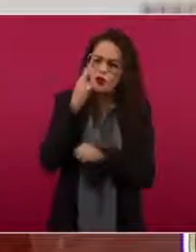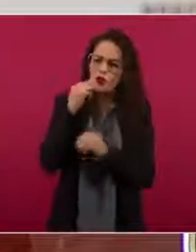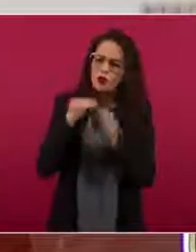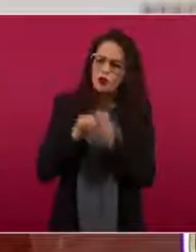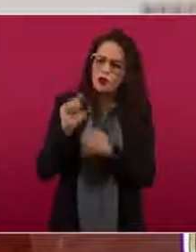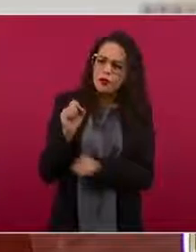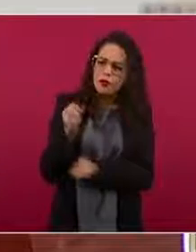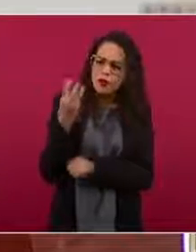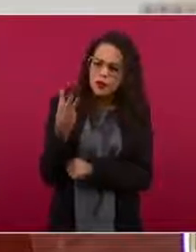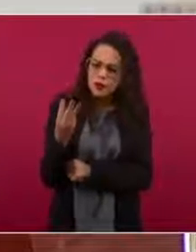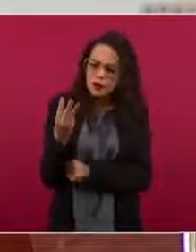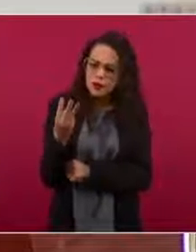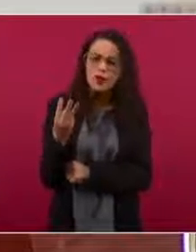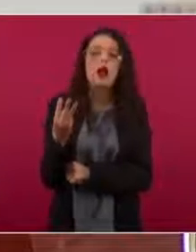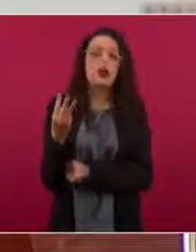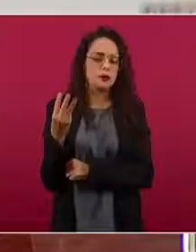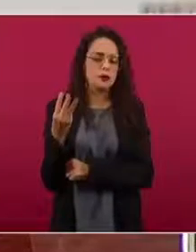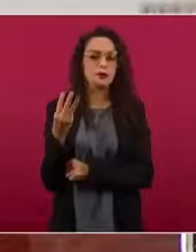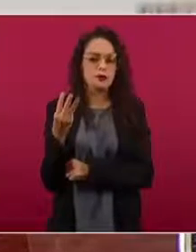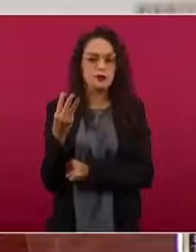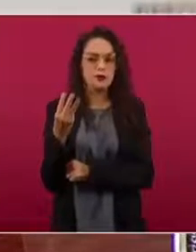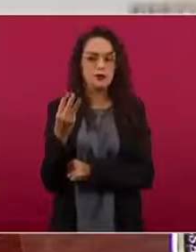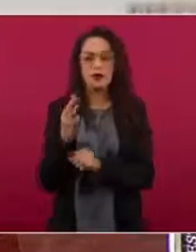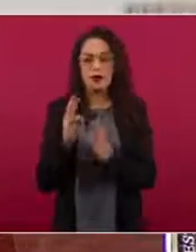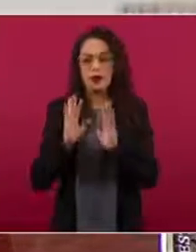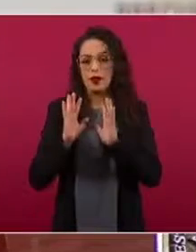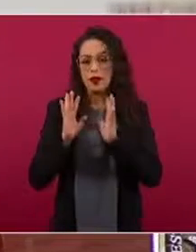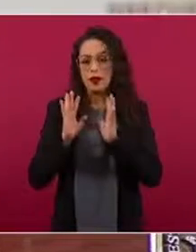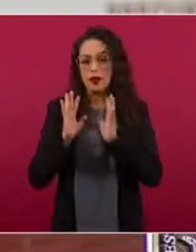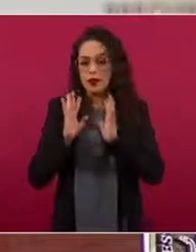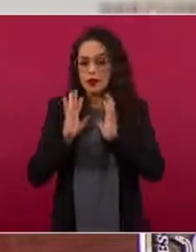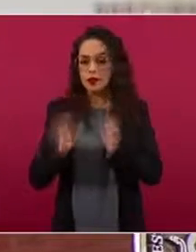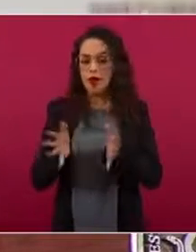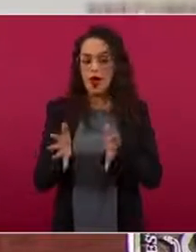vamos a tener ya completamente